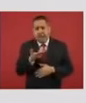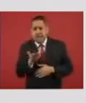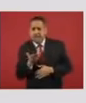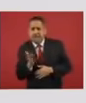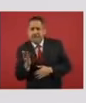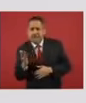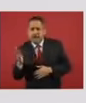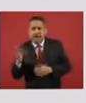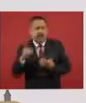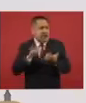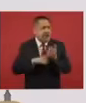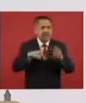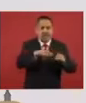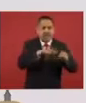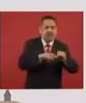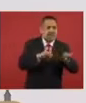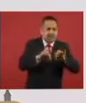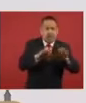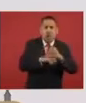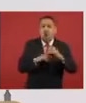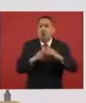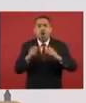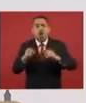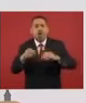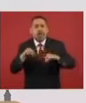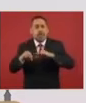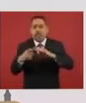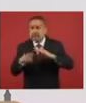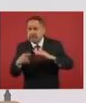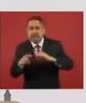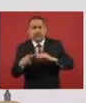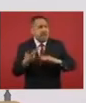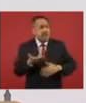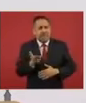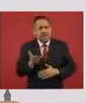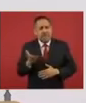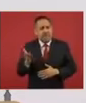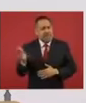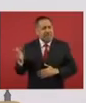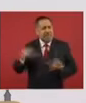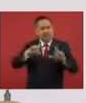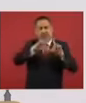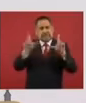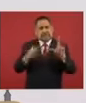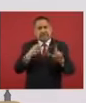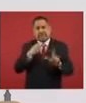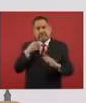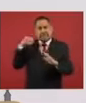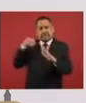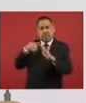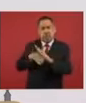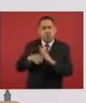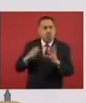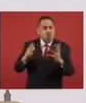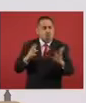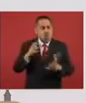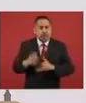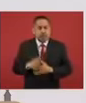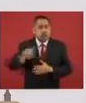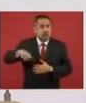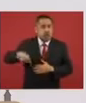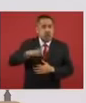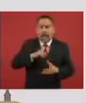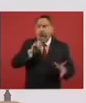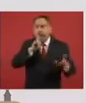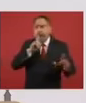las bases para la transformación de nuestro país. Es decir, hoy, digamos, corre el tiempo de ya